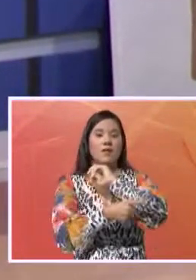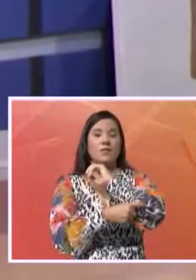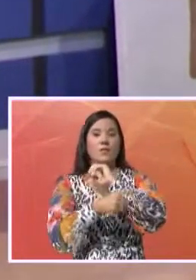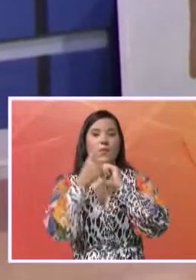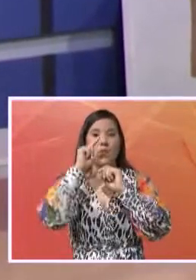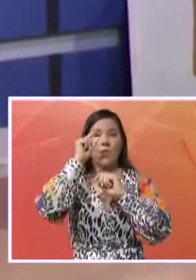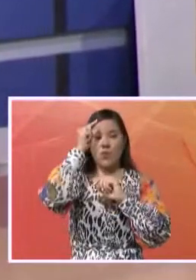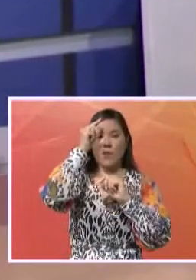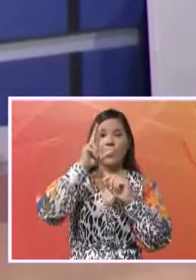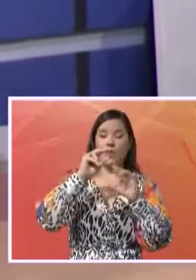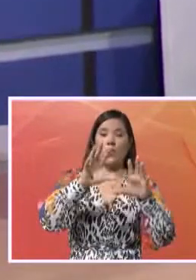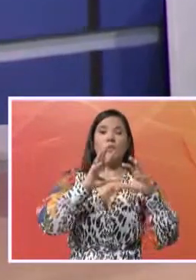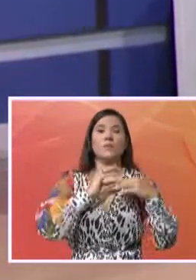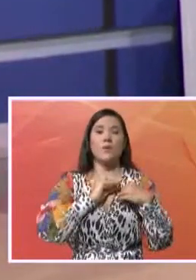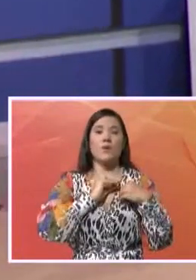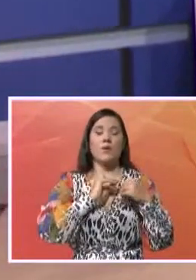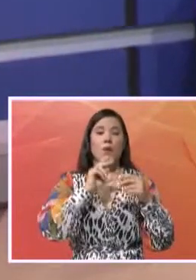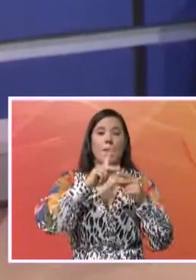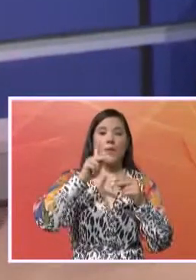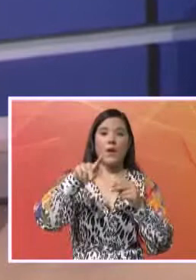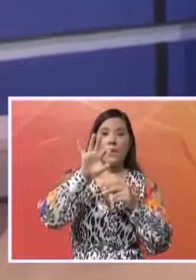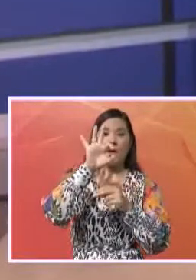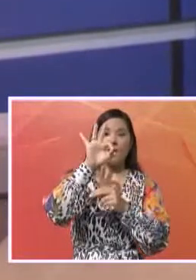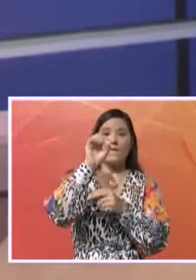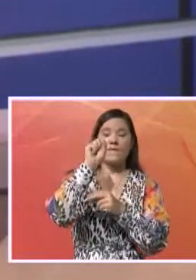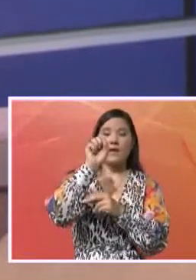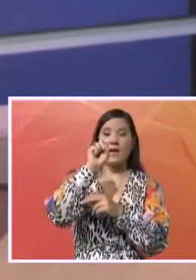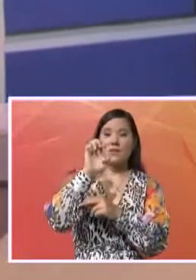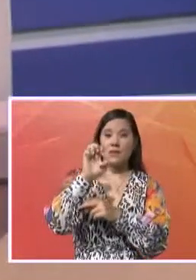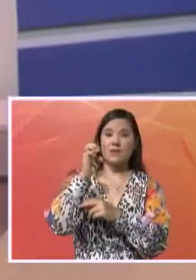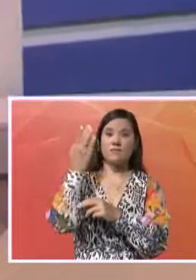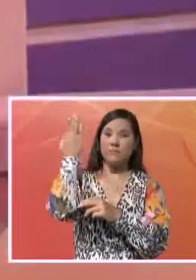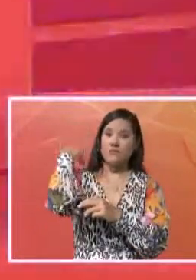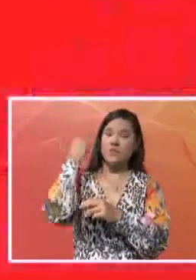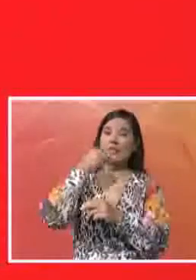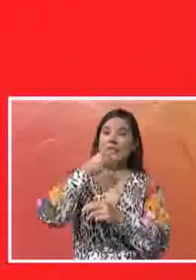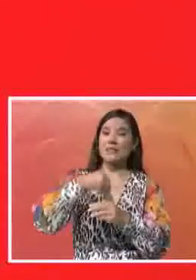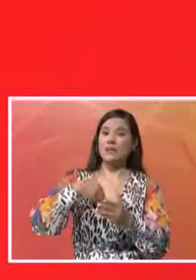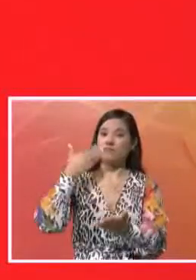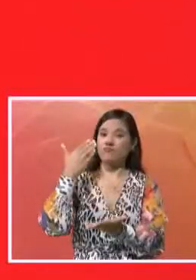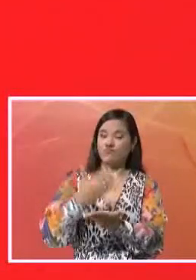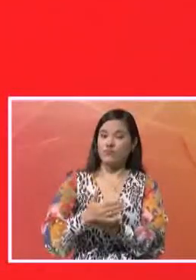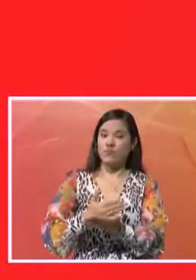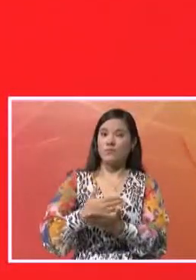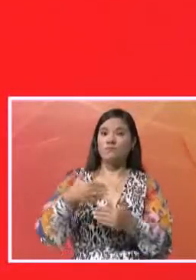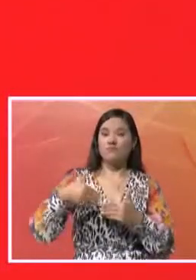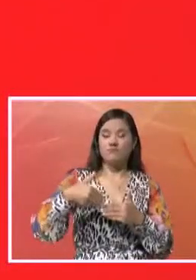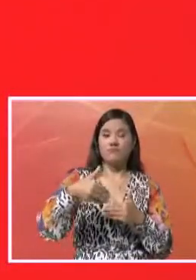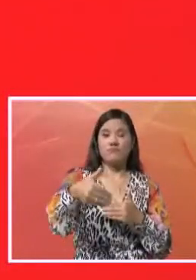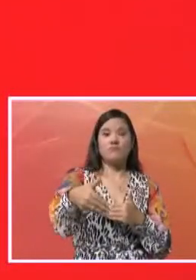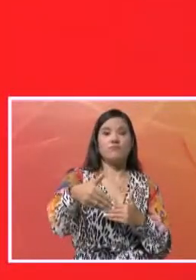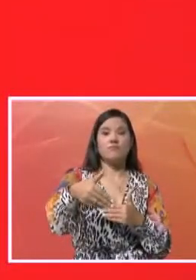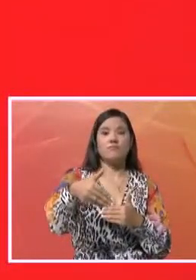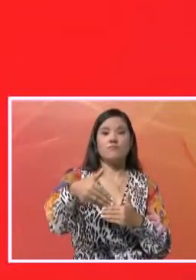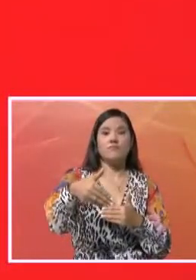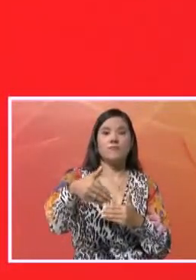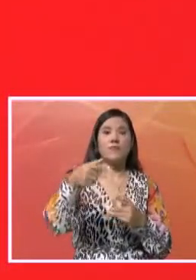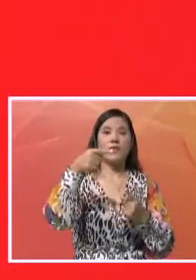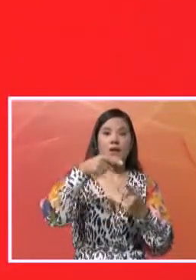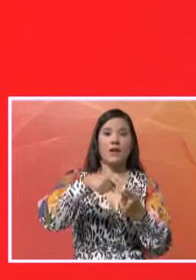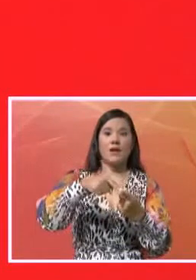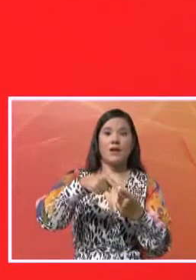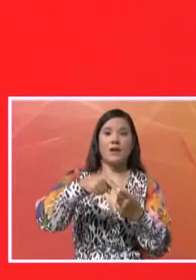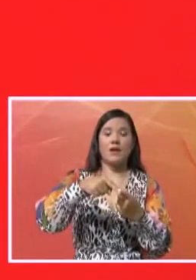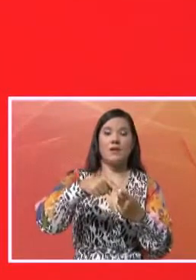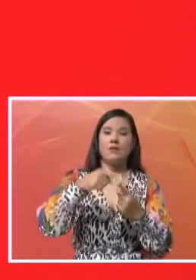el gobierno lo ha asumido como el programa fase que es un momento estuvo hasta diciembre pero tuvo una ampliación que duró hasta el mes